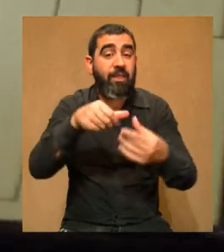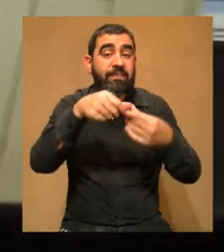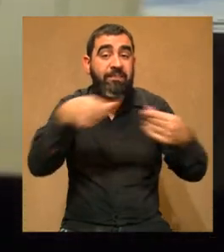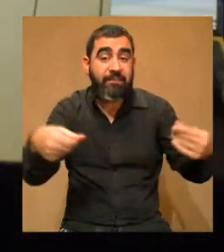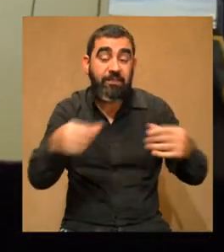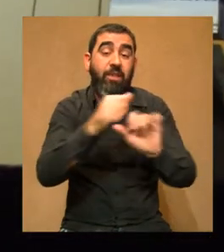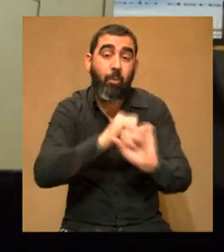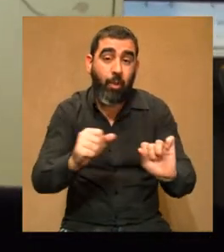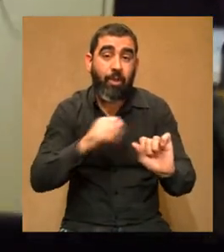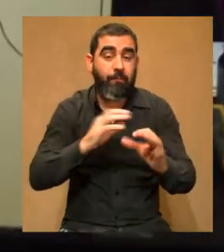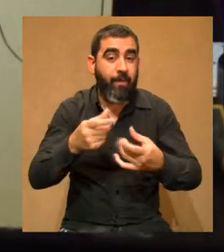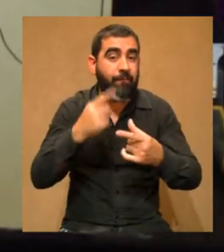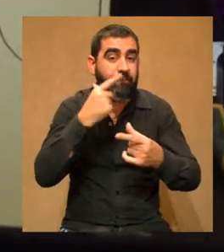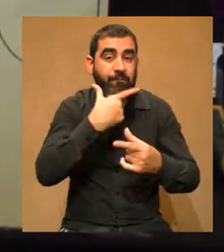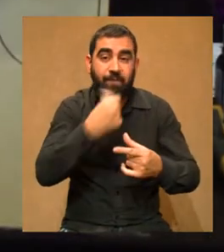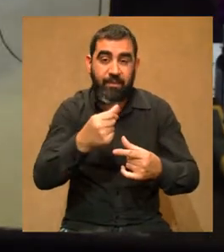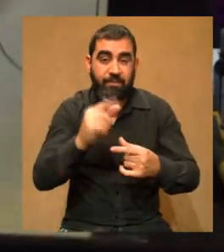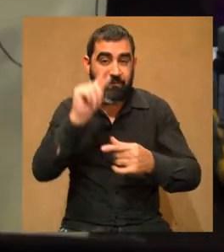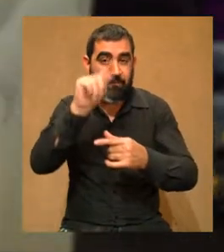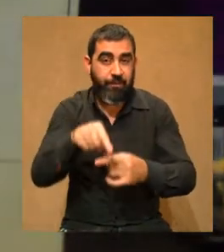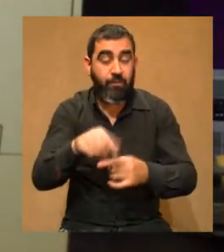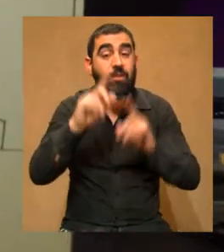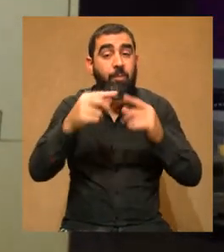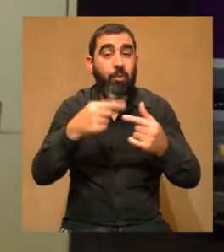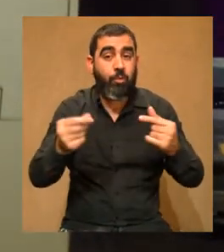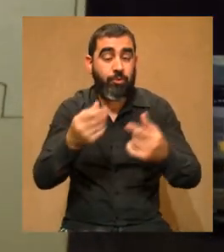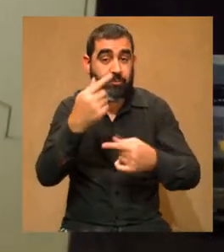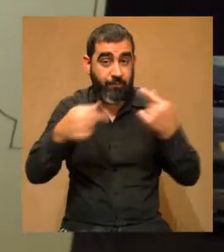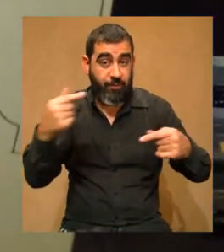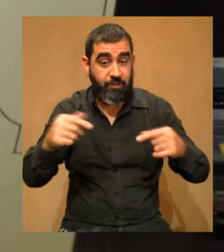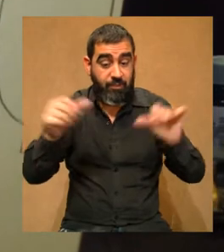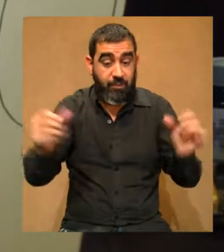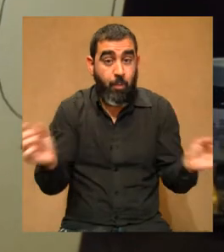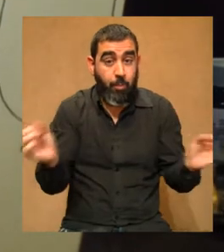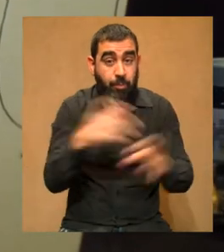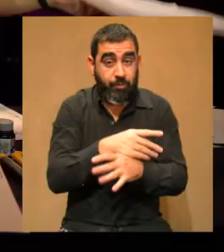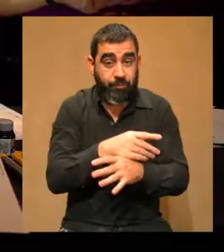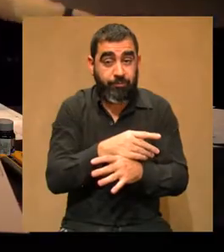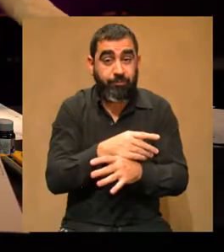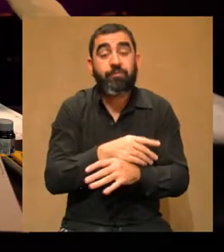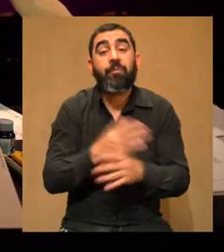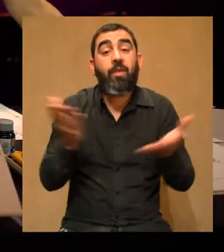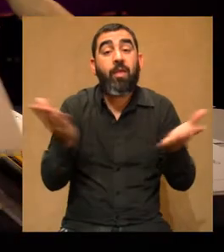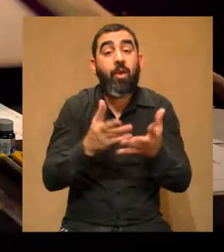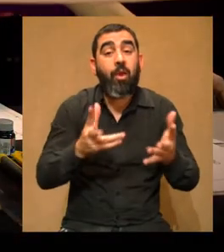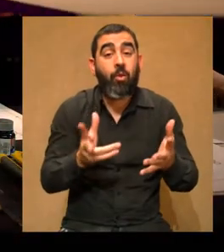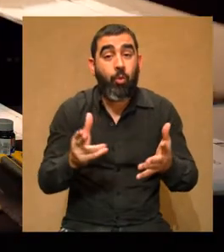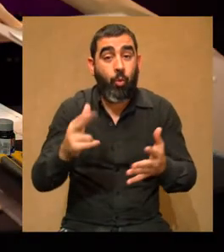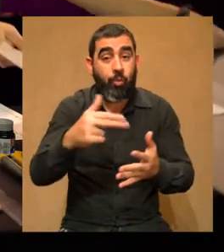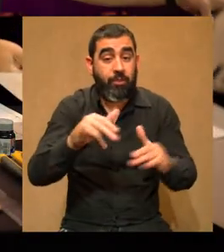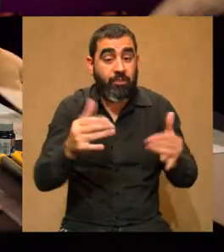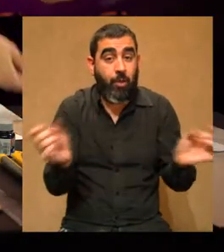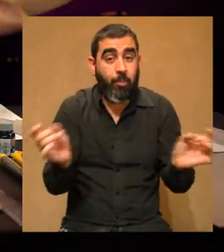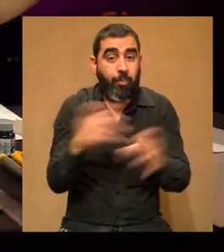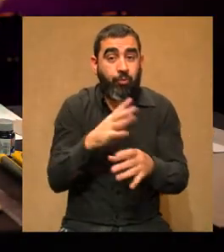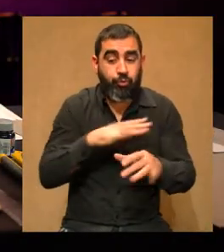cinta para que no se nos mueva y nos quede más fácil y acabamos sacando todos los moldes una vez que hicimos esto nos vamos a cortar y